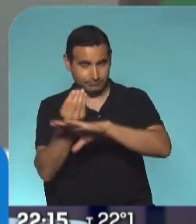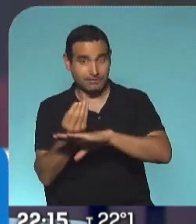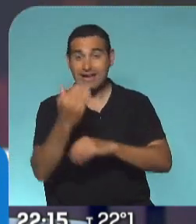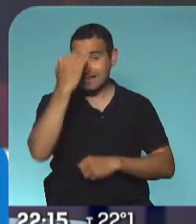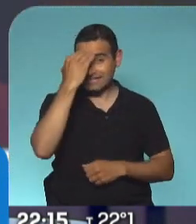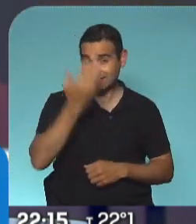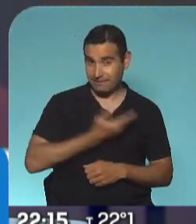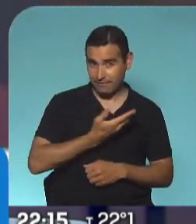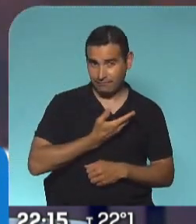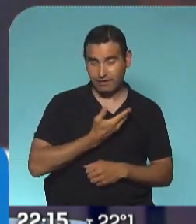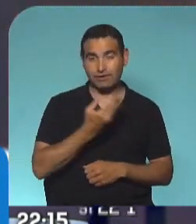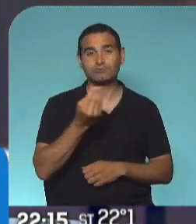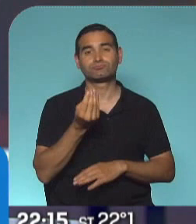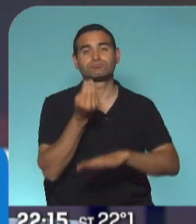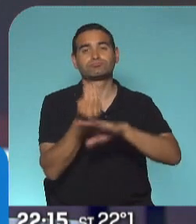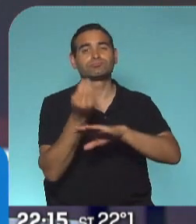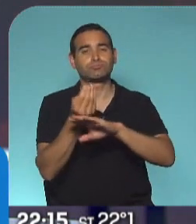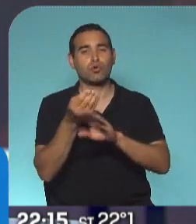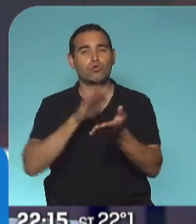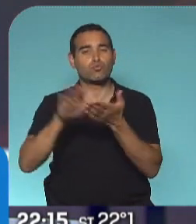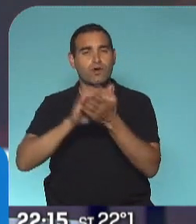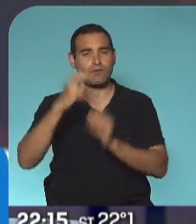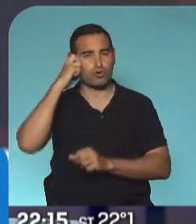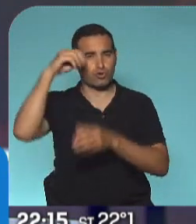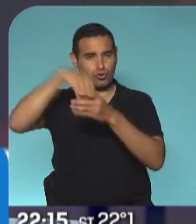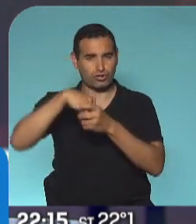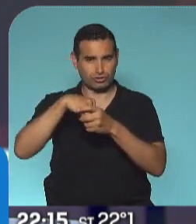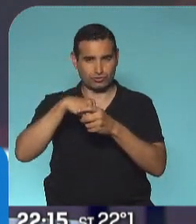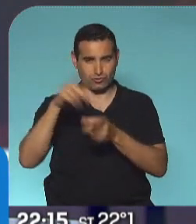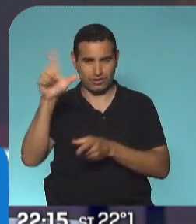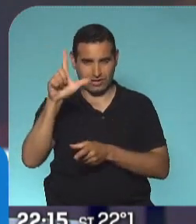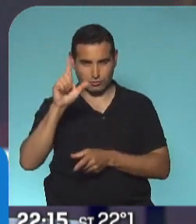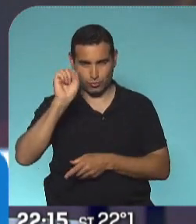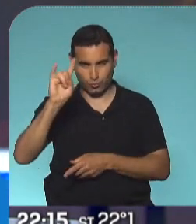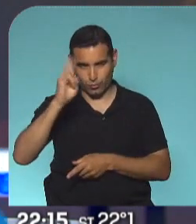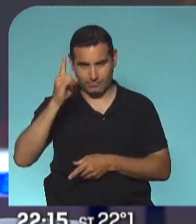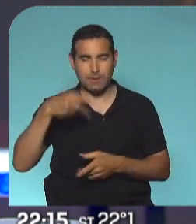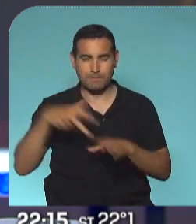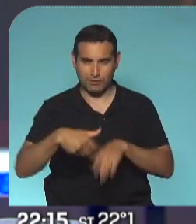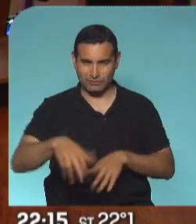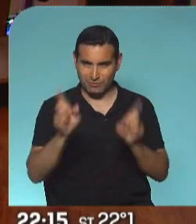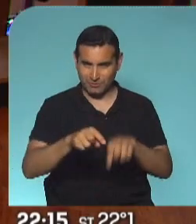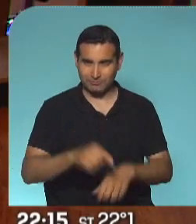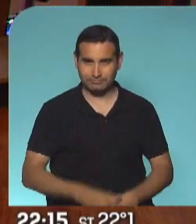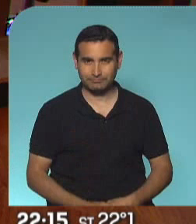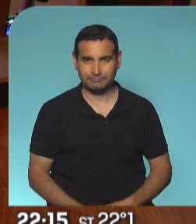de febrero asumirán los nuevos congresistas legisladores de Uruguay. Pausa, volvemos.